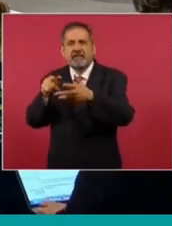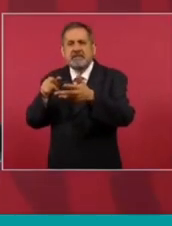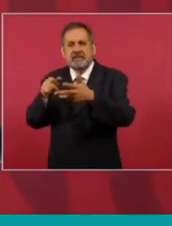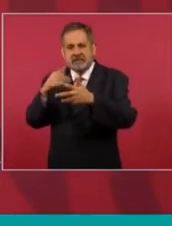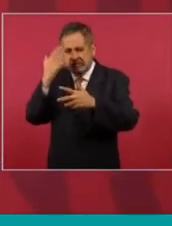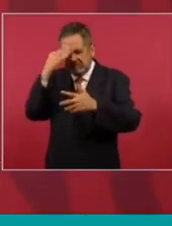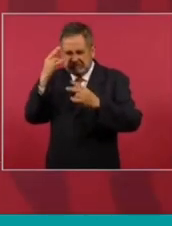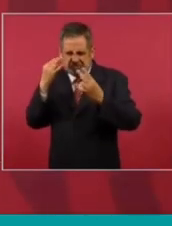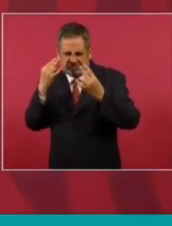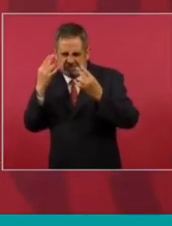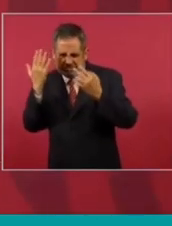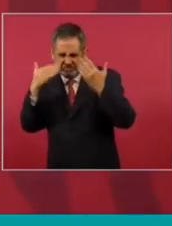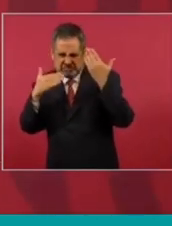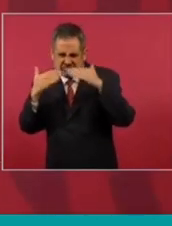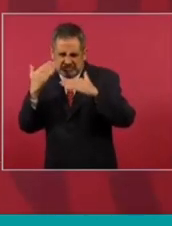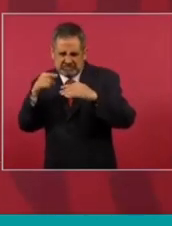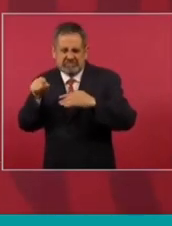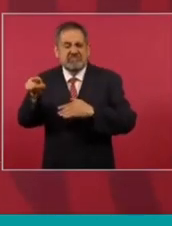avispado,